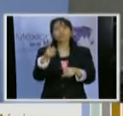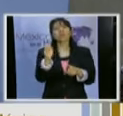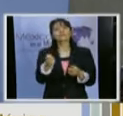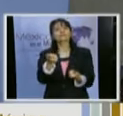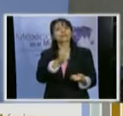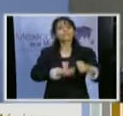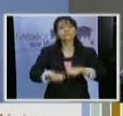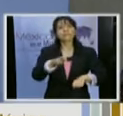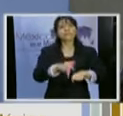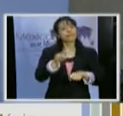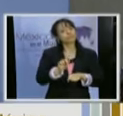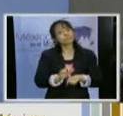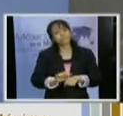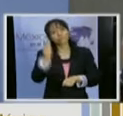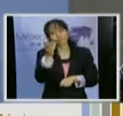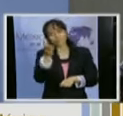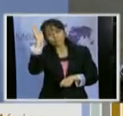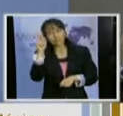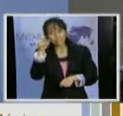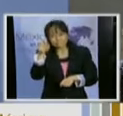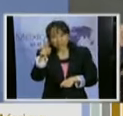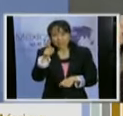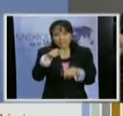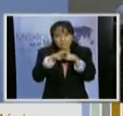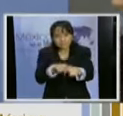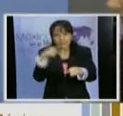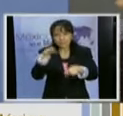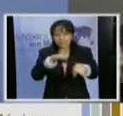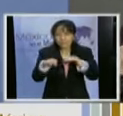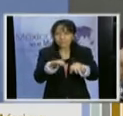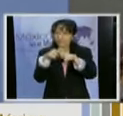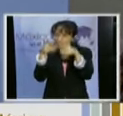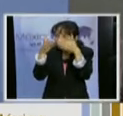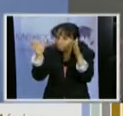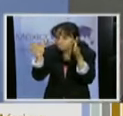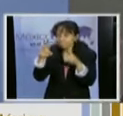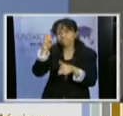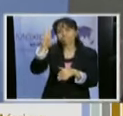abrir la puerta a la sociedad civil. Gracias, Miguel, gracias por todo. Gracias, senadora.